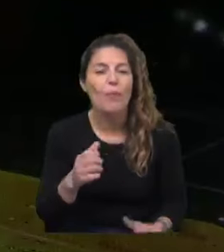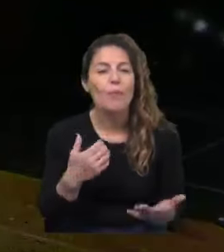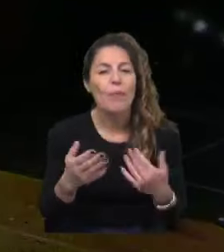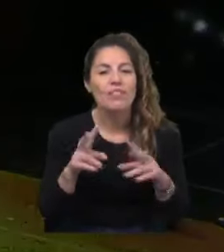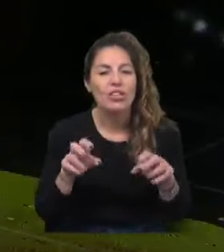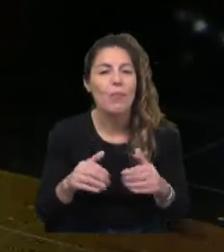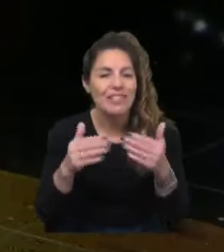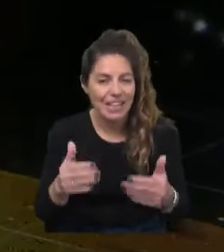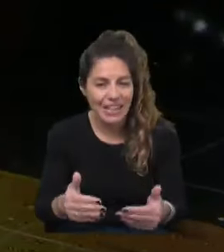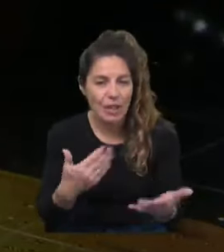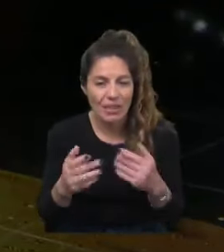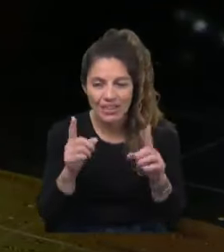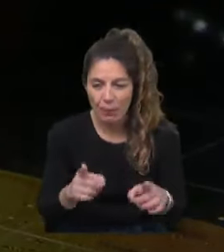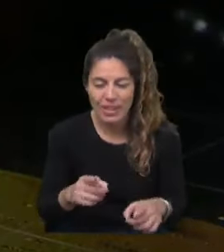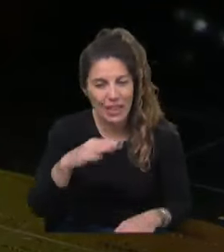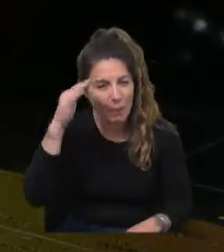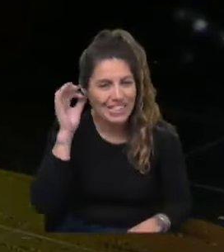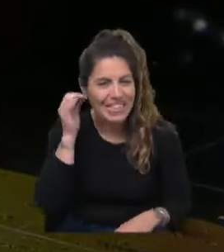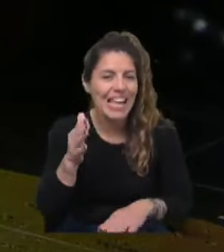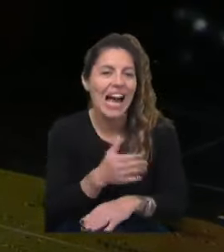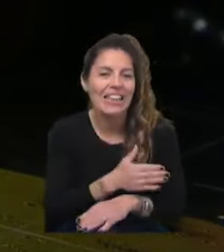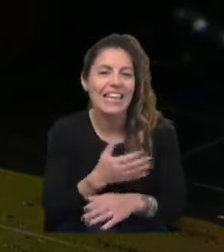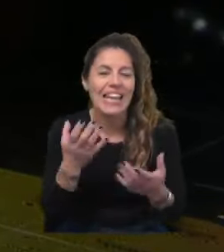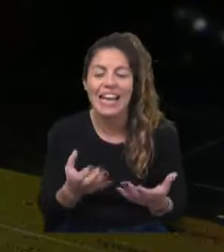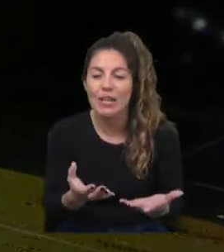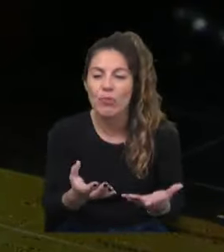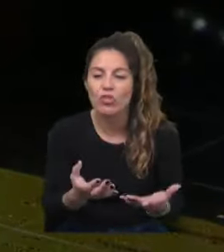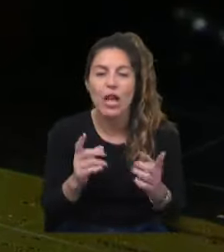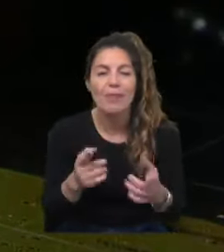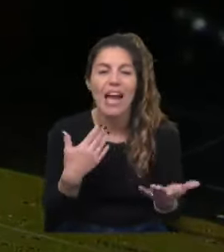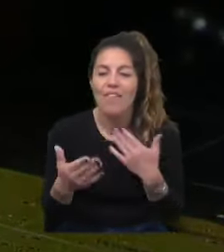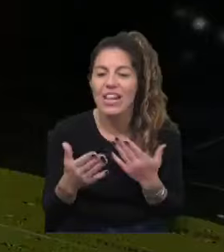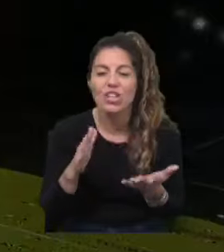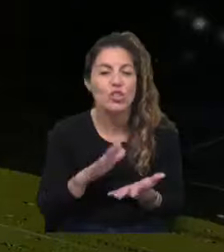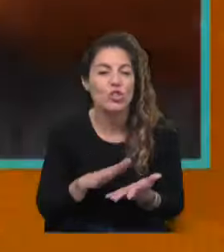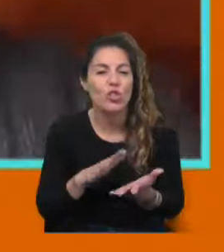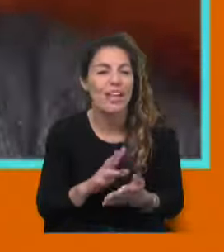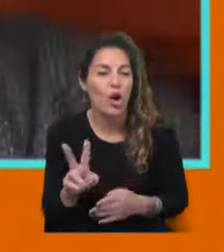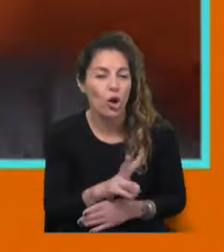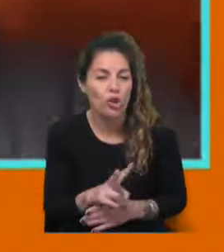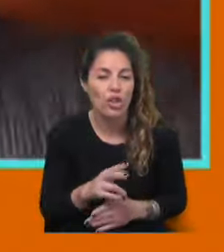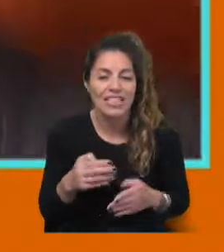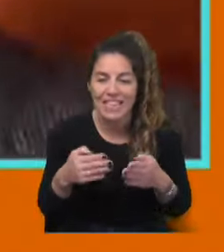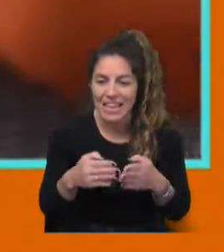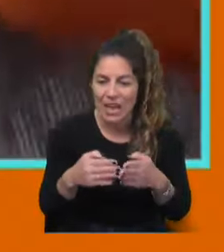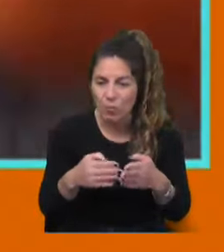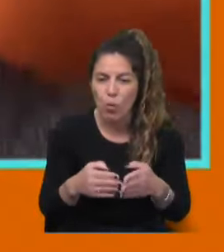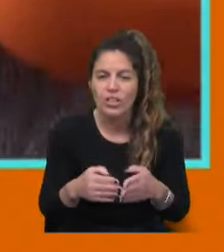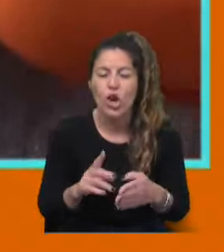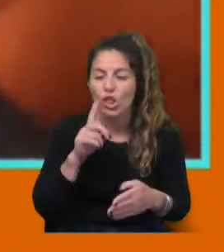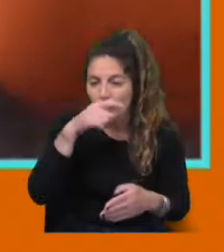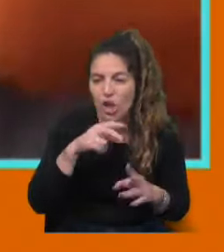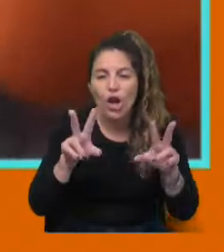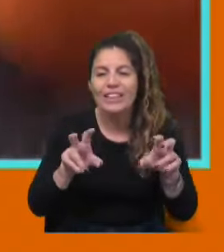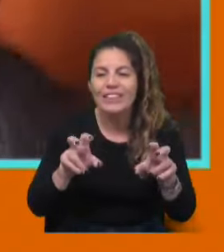esos temas más adelante y vamos a hablar también de Marcet, pero antes queremos también hablar sobre lo que son los controles en el puerto de Montevideo, puntualmente el tema de